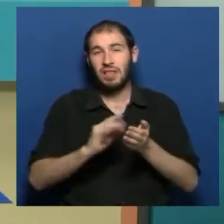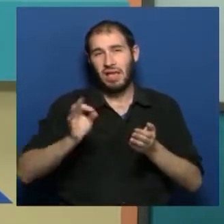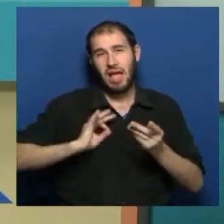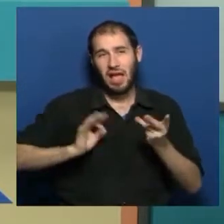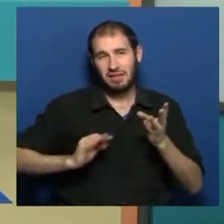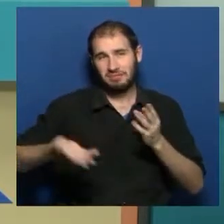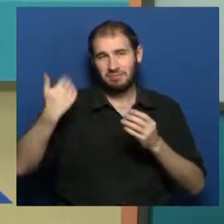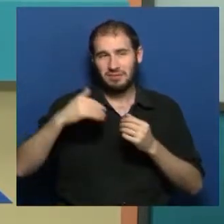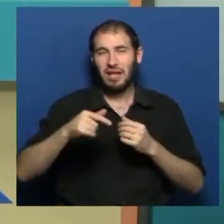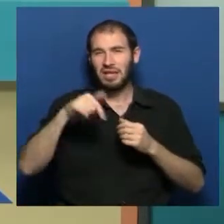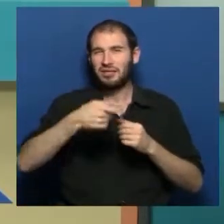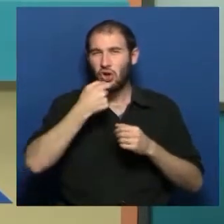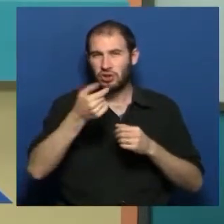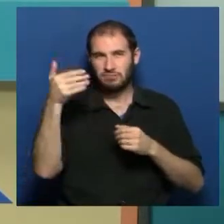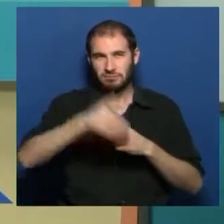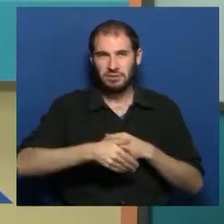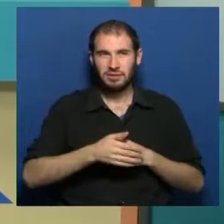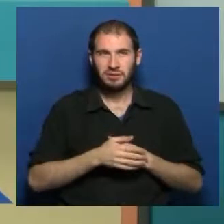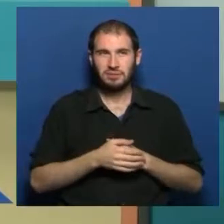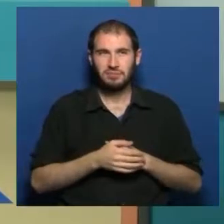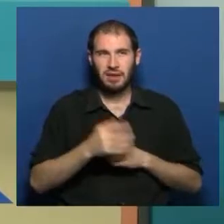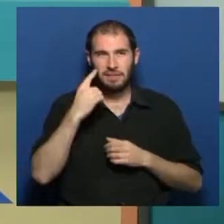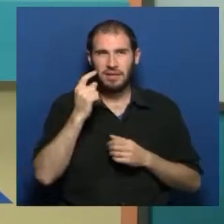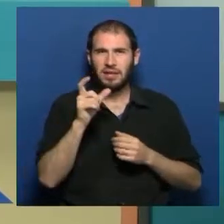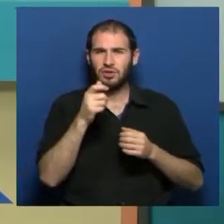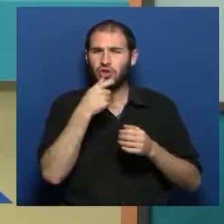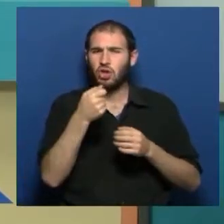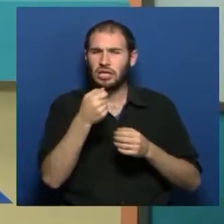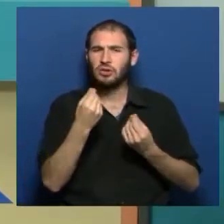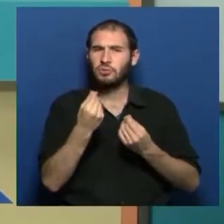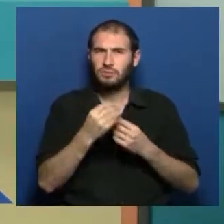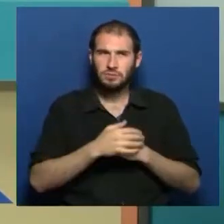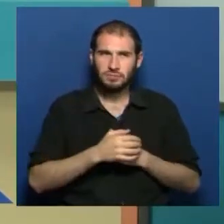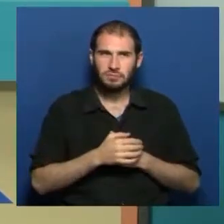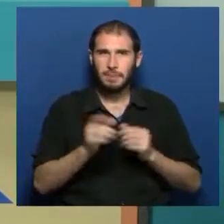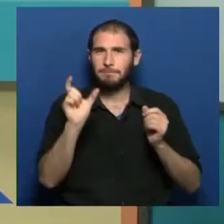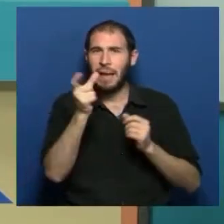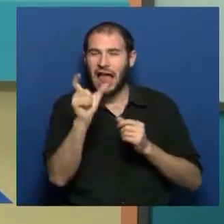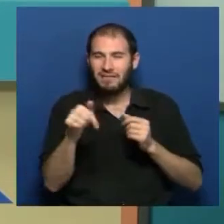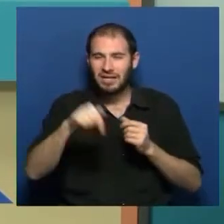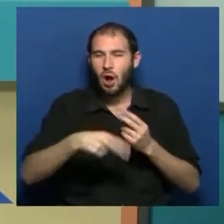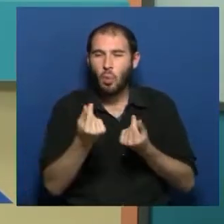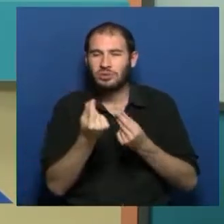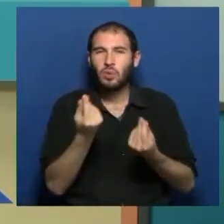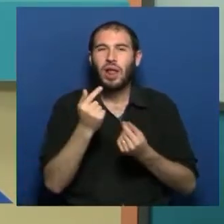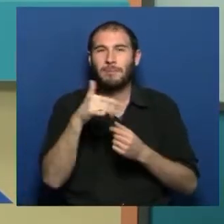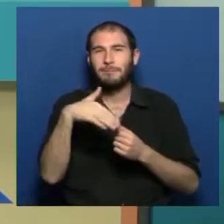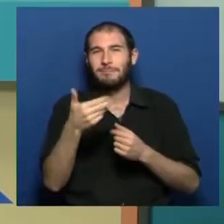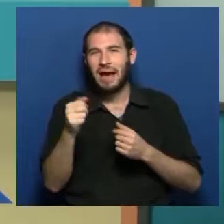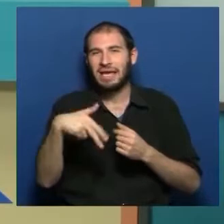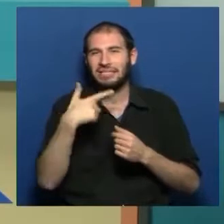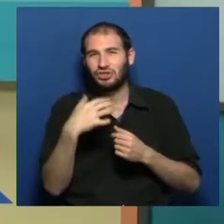años, una vez que vino a hacer una nota, y dijo, bueno, ¿cómo le pongo la nota? ¿Qué palabras usan acá? Claro. Manso.